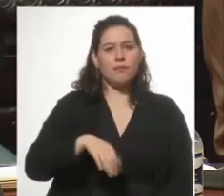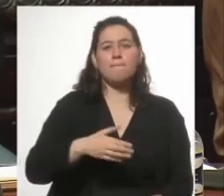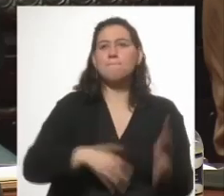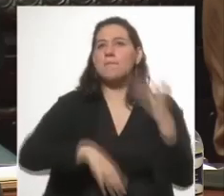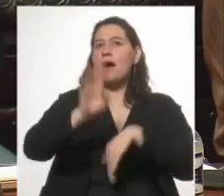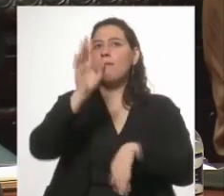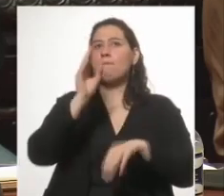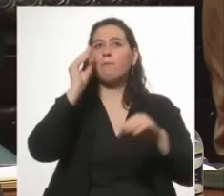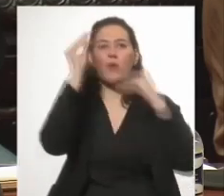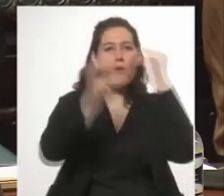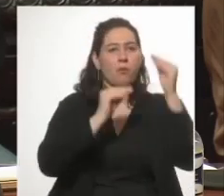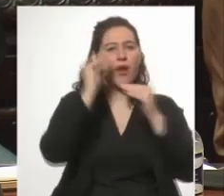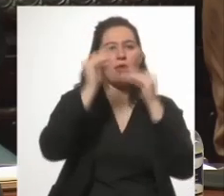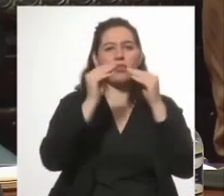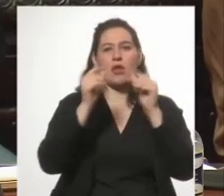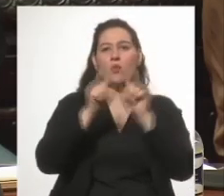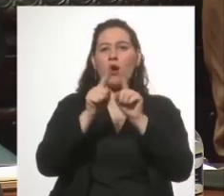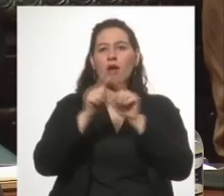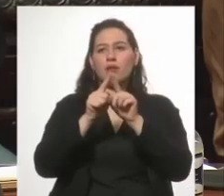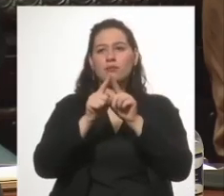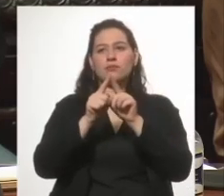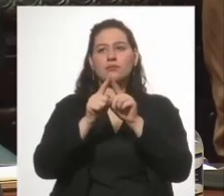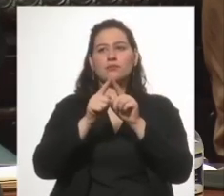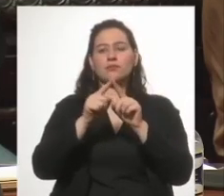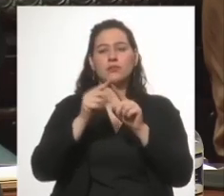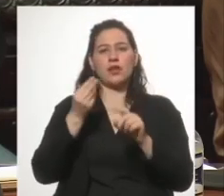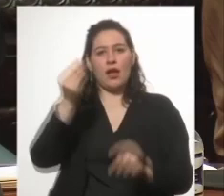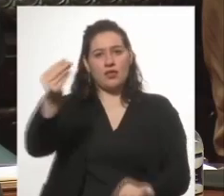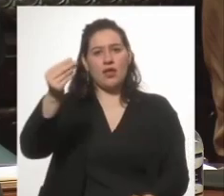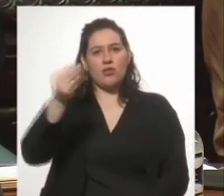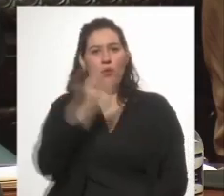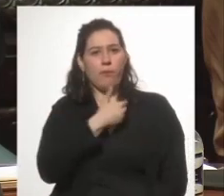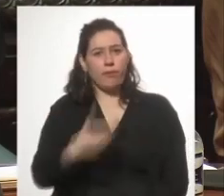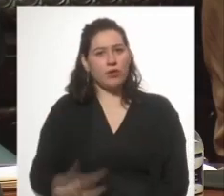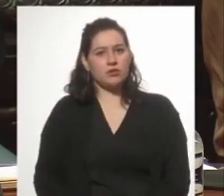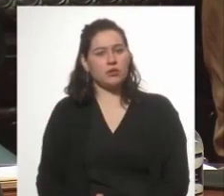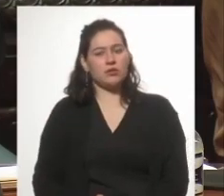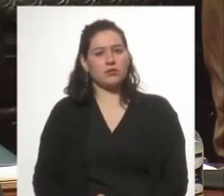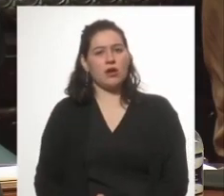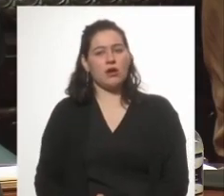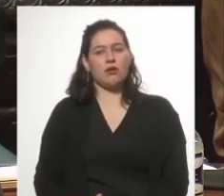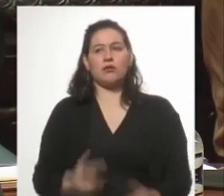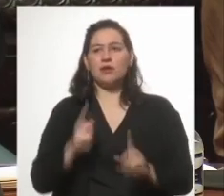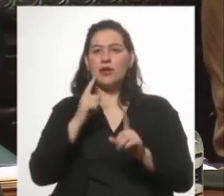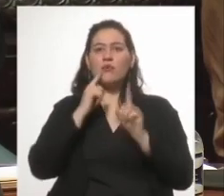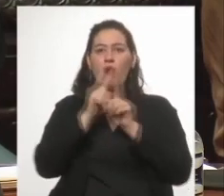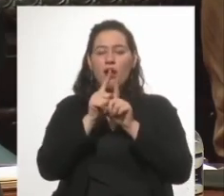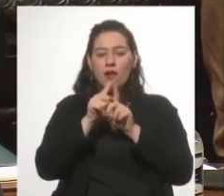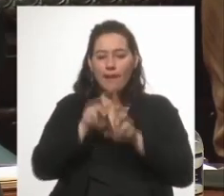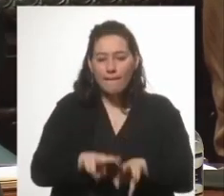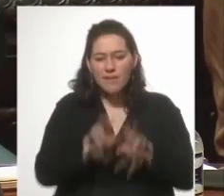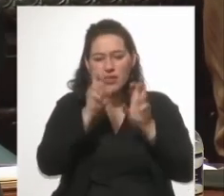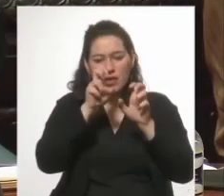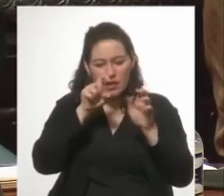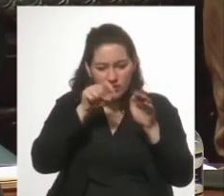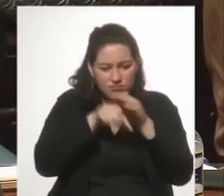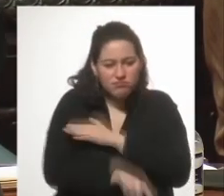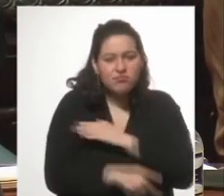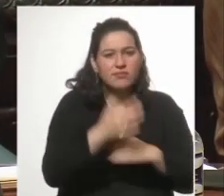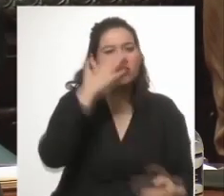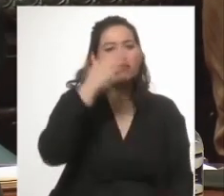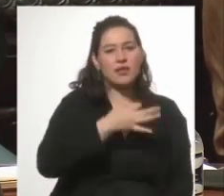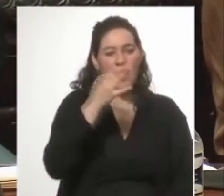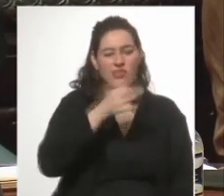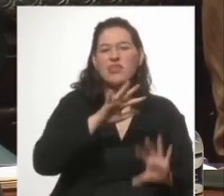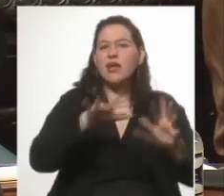mucho más preocupada en imputar al candidato a la presidencia que en llegar al fondo de la verdad de